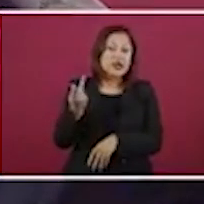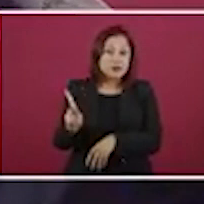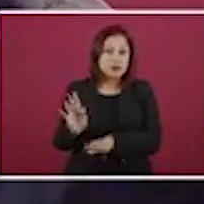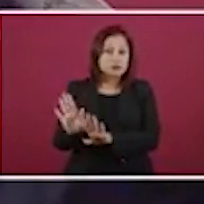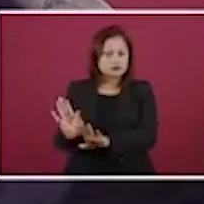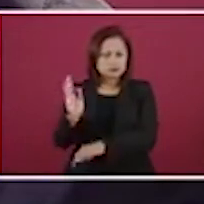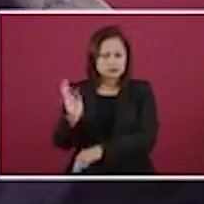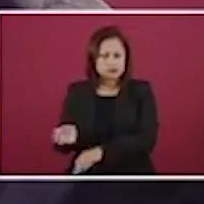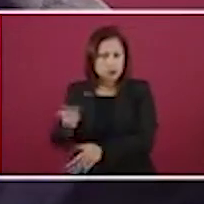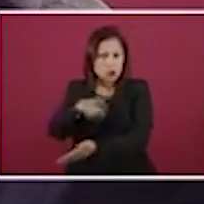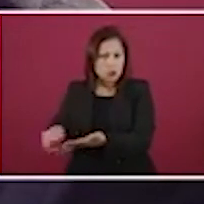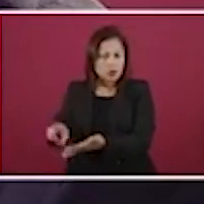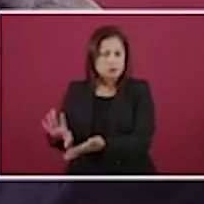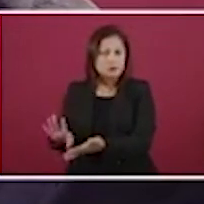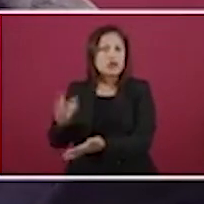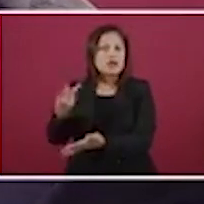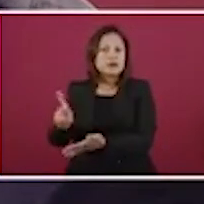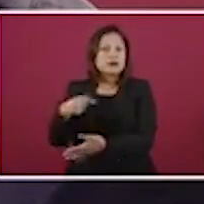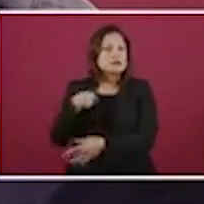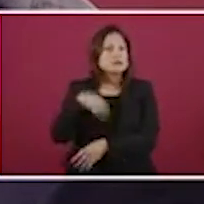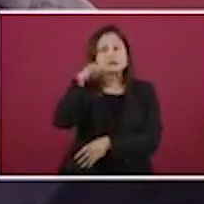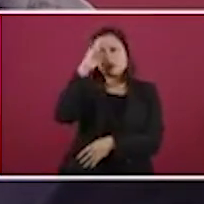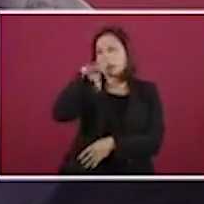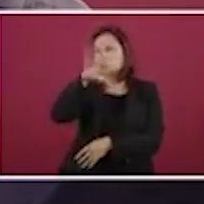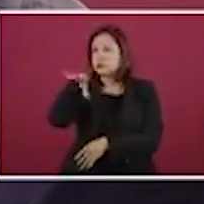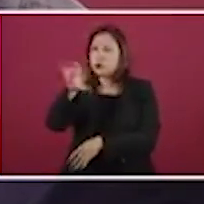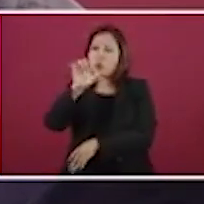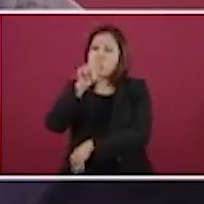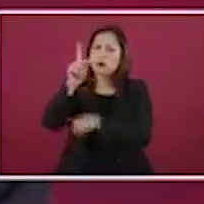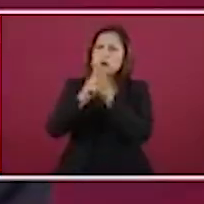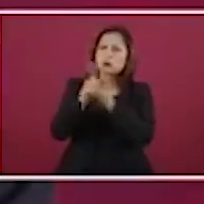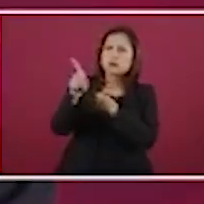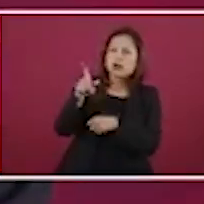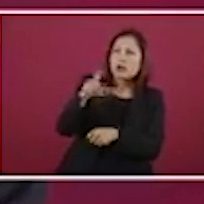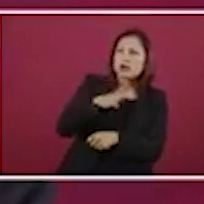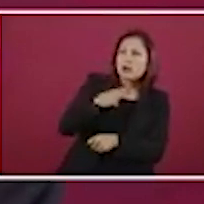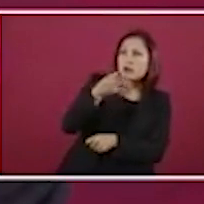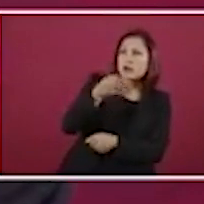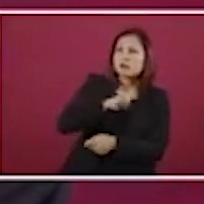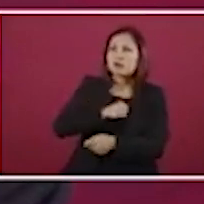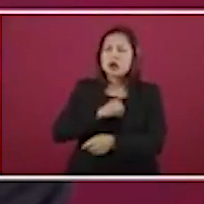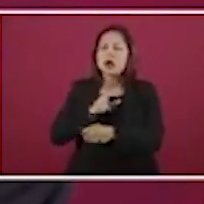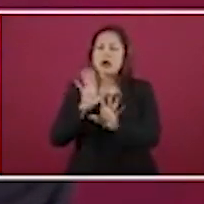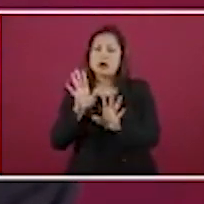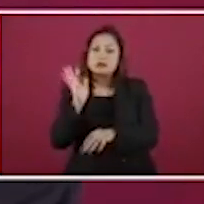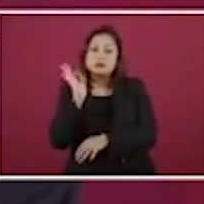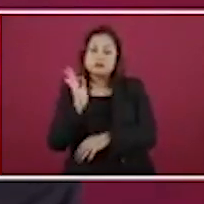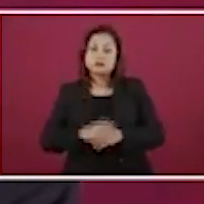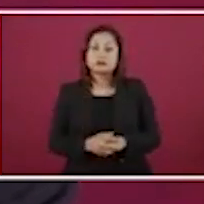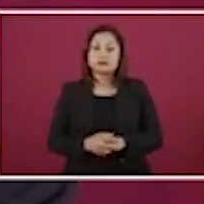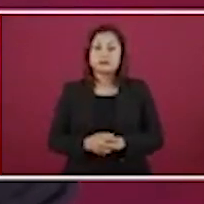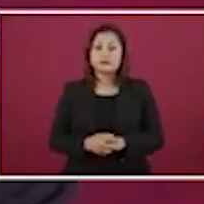retrovirales suficientes. Incluso dijo, ya se buscan otras opciones de proveedores en el extranjero. Una de las empresas,